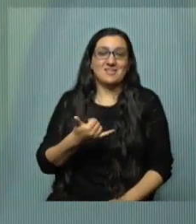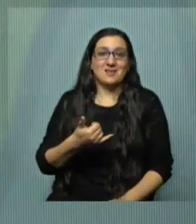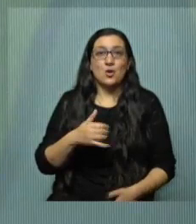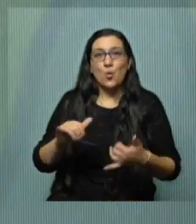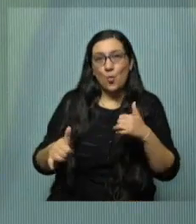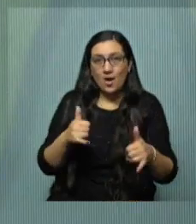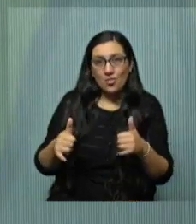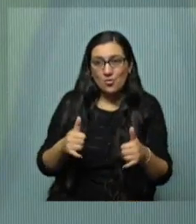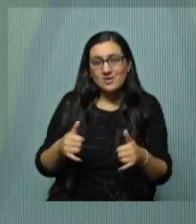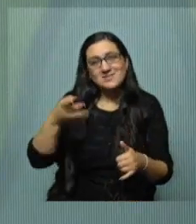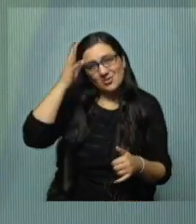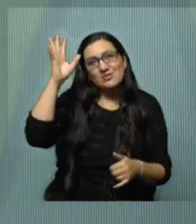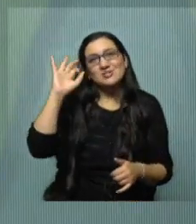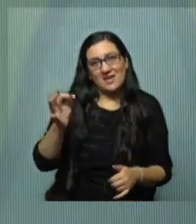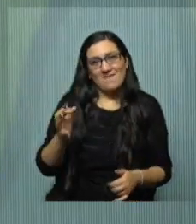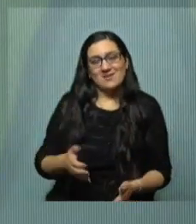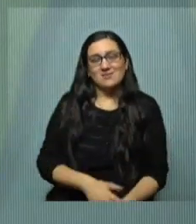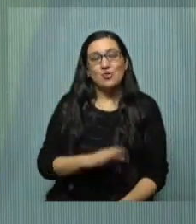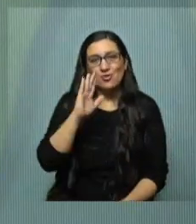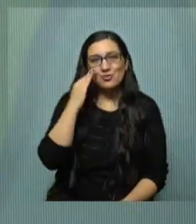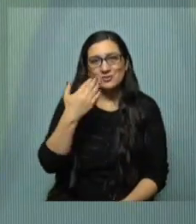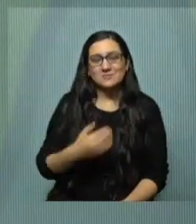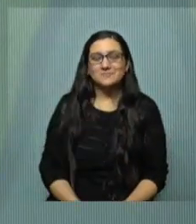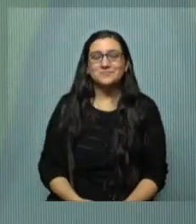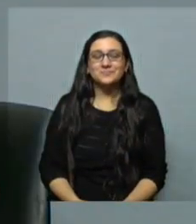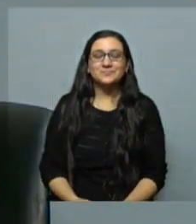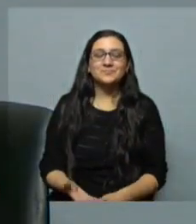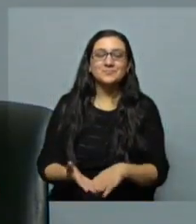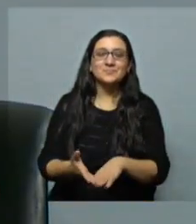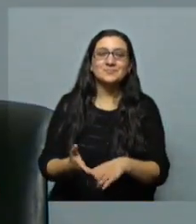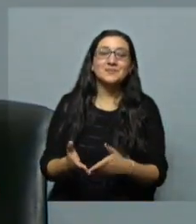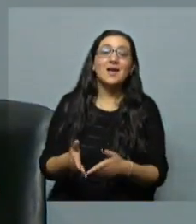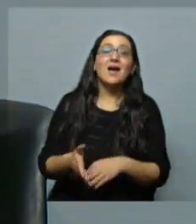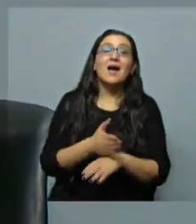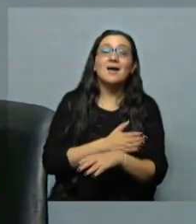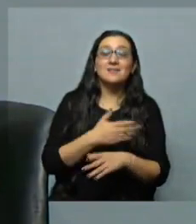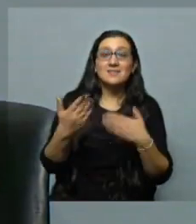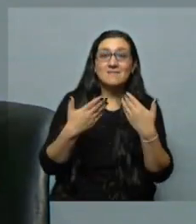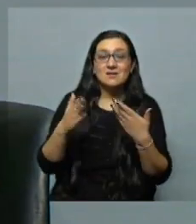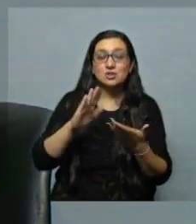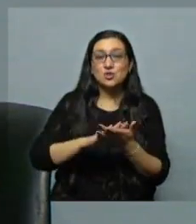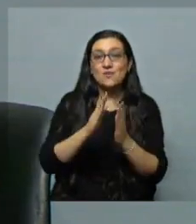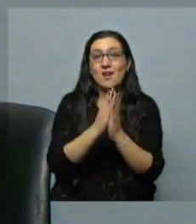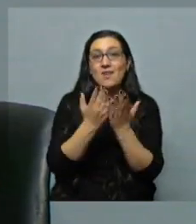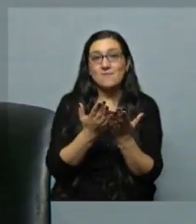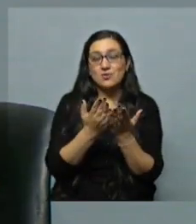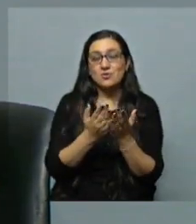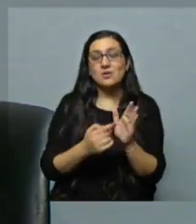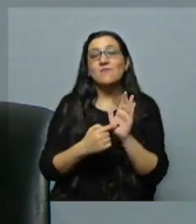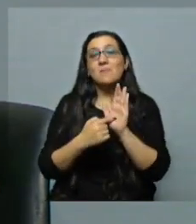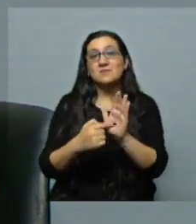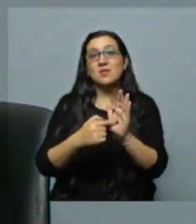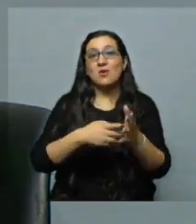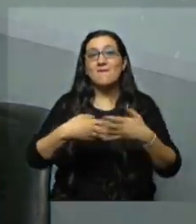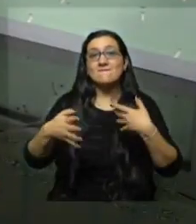selección lo saben eso también, ¿no? Antes de hablar de este libro en particular, del último que fue presentado recientemente en la Feria del Libro, tuvimos